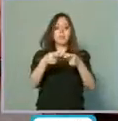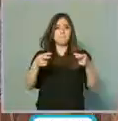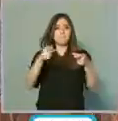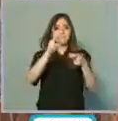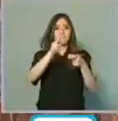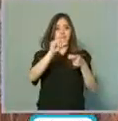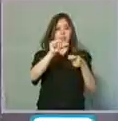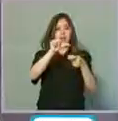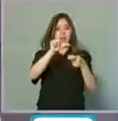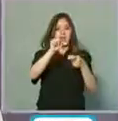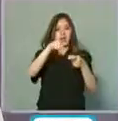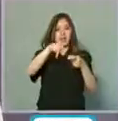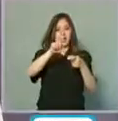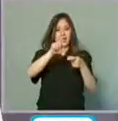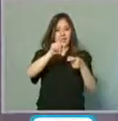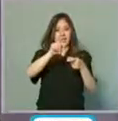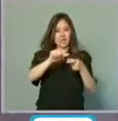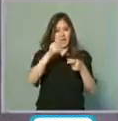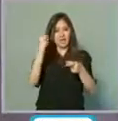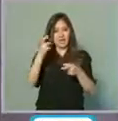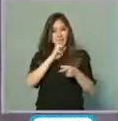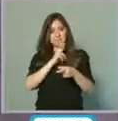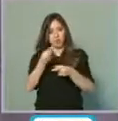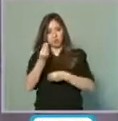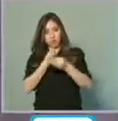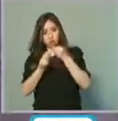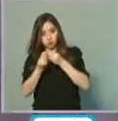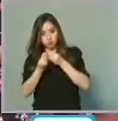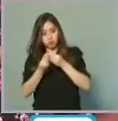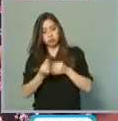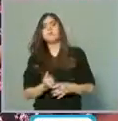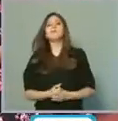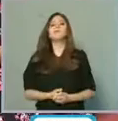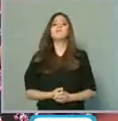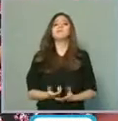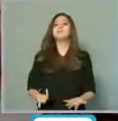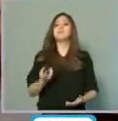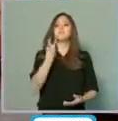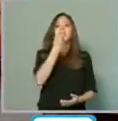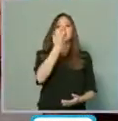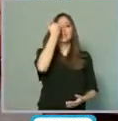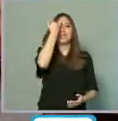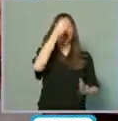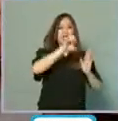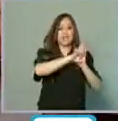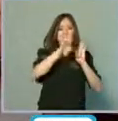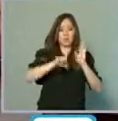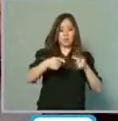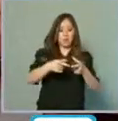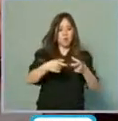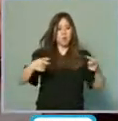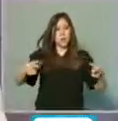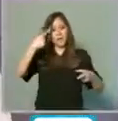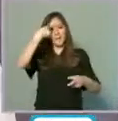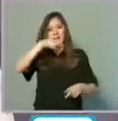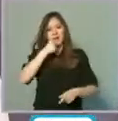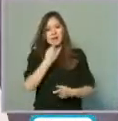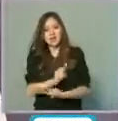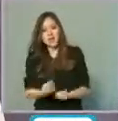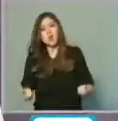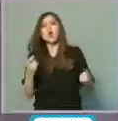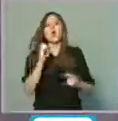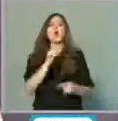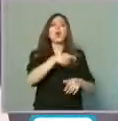buena colación. Ese es un punto maravilloso. Esto, por ejemplo, para los niños, para nosotros en el trabajo,